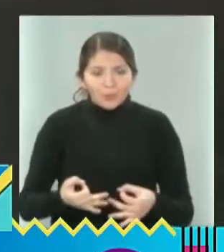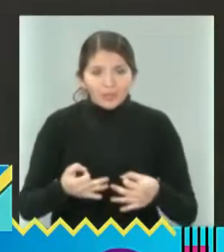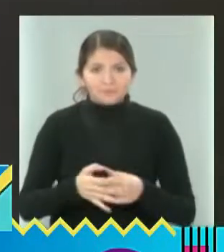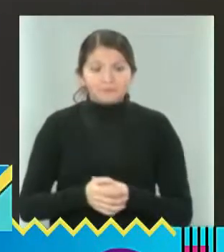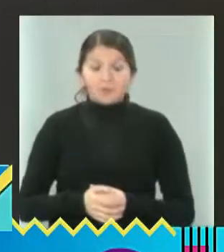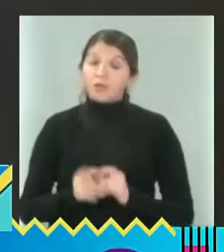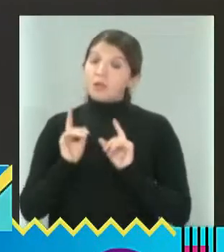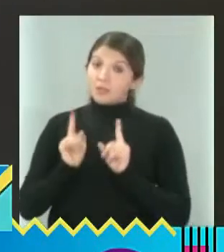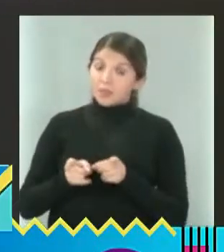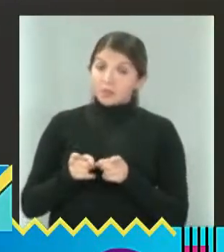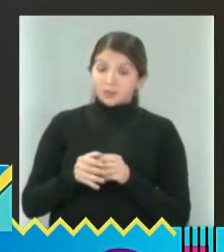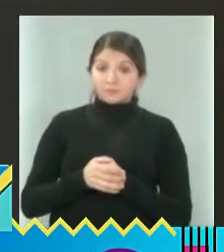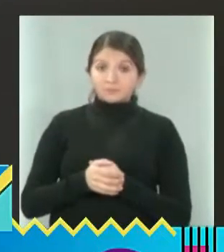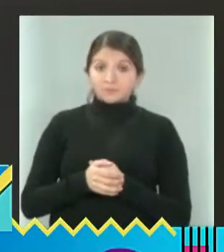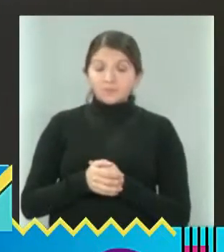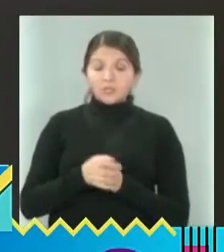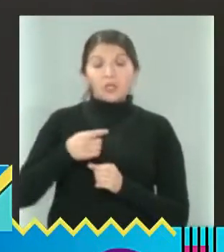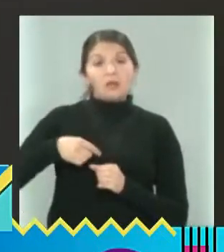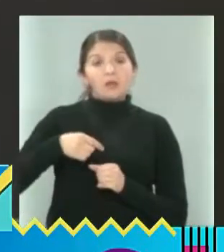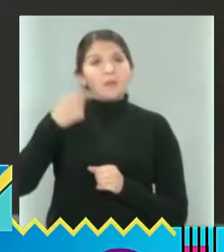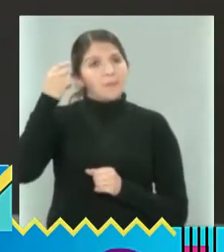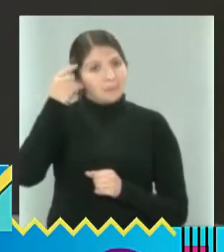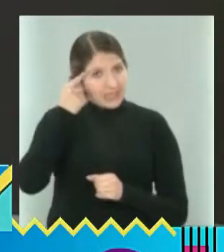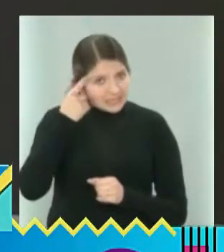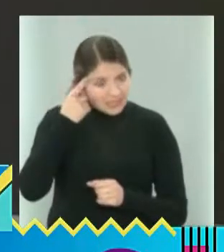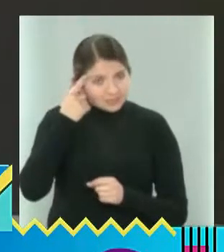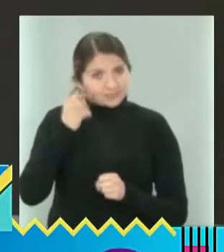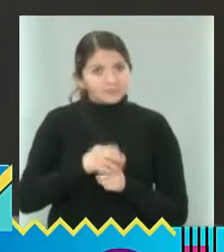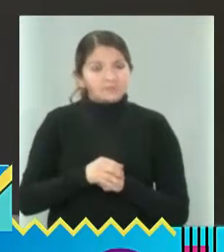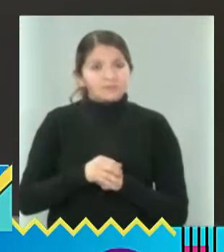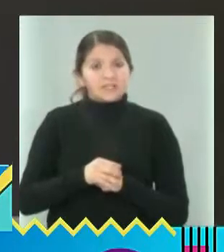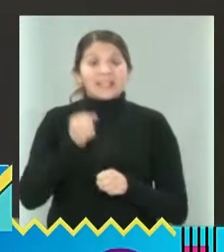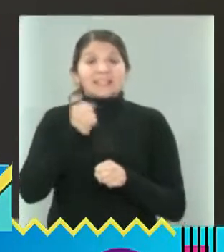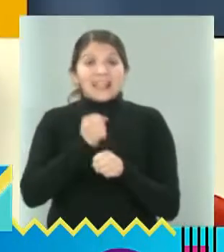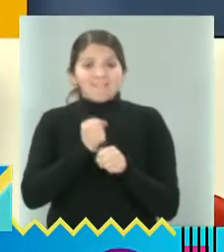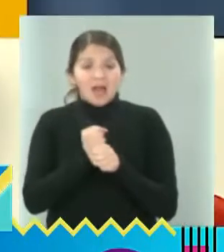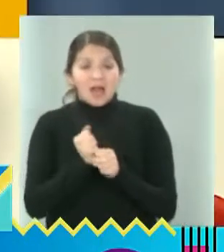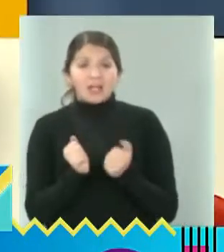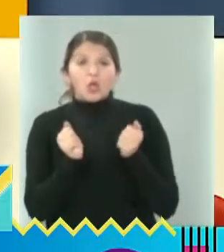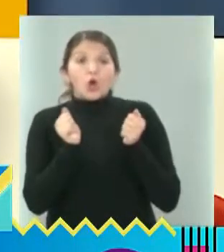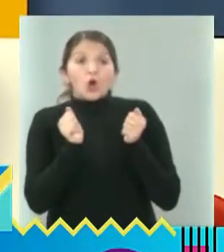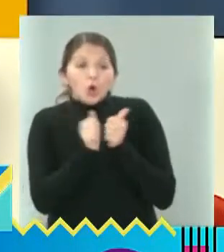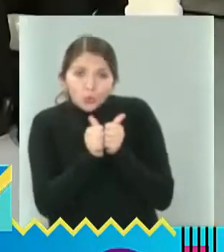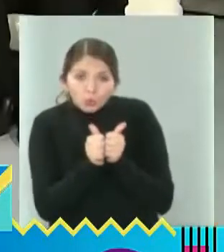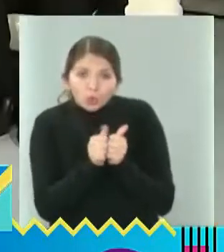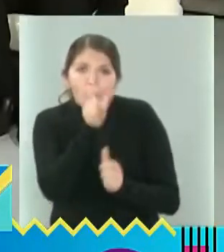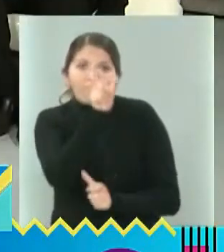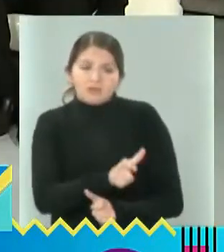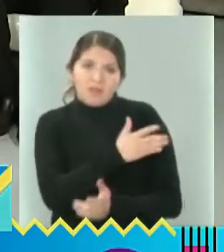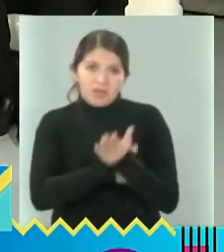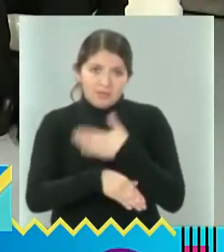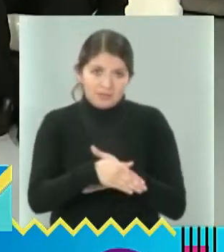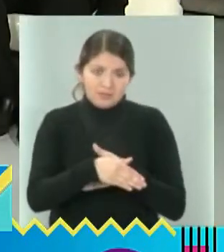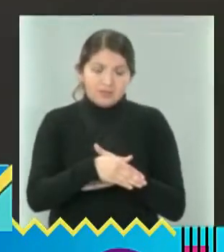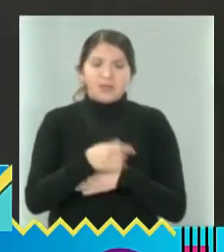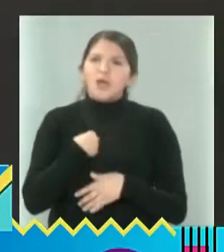también pensarlo en esto de, bueno, está bien trabajar con y a través de las personas con discapacidad. Claro. ¿Qué pasa con los que tenemos todavía